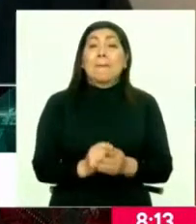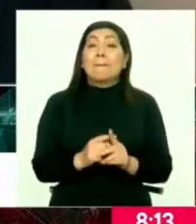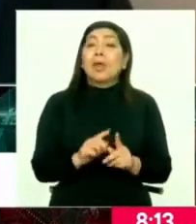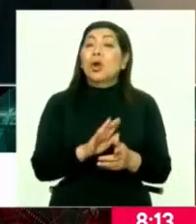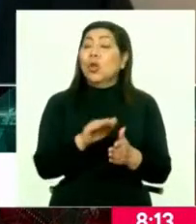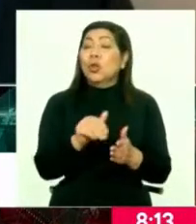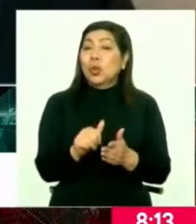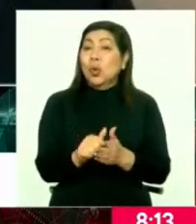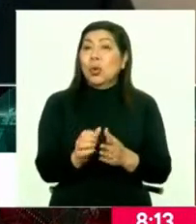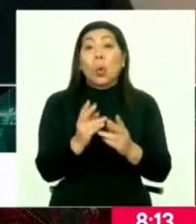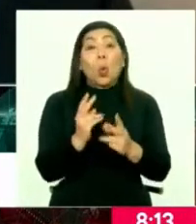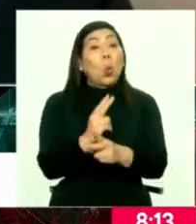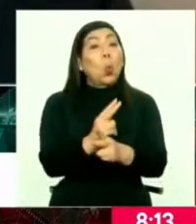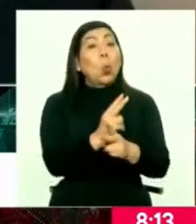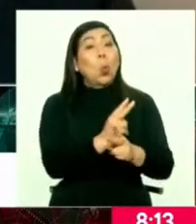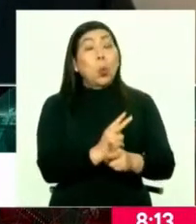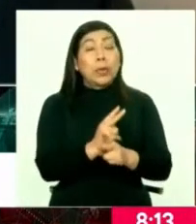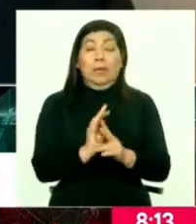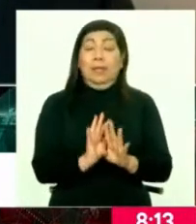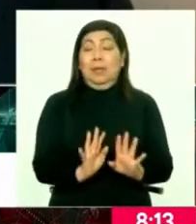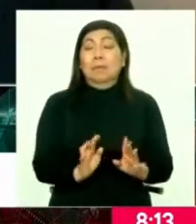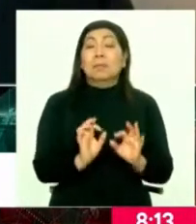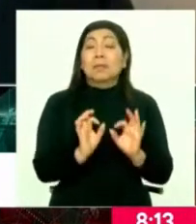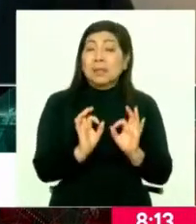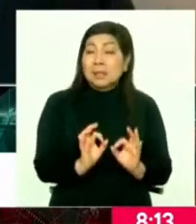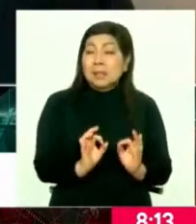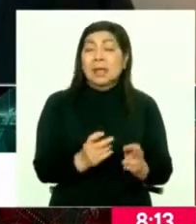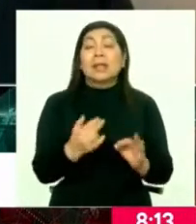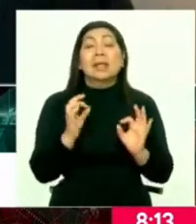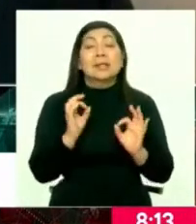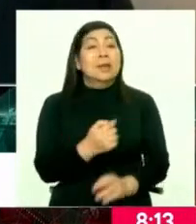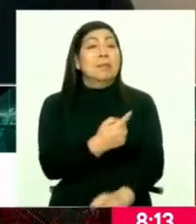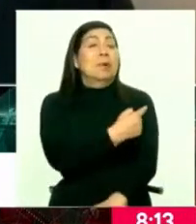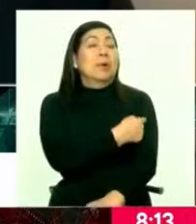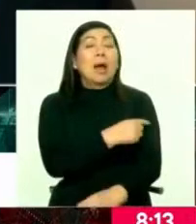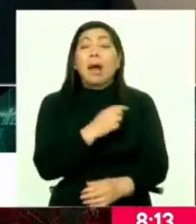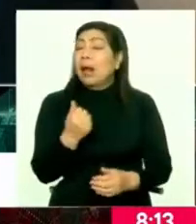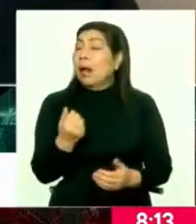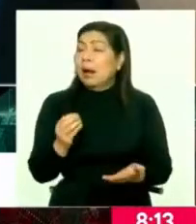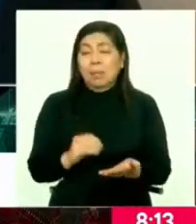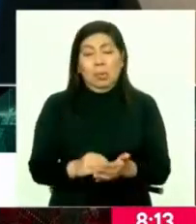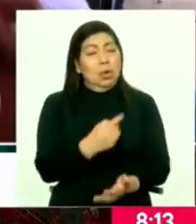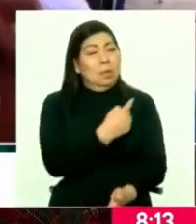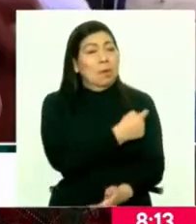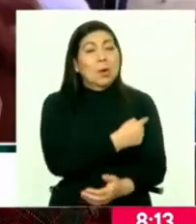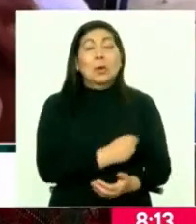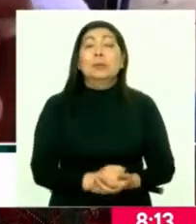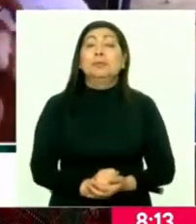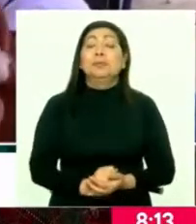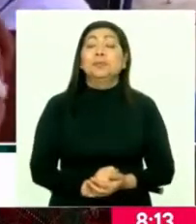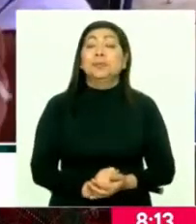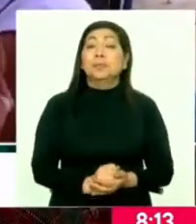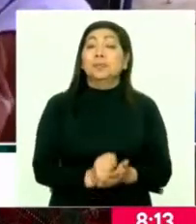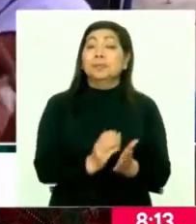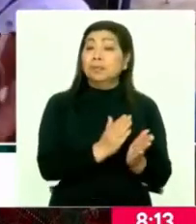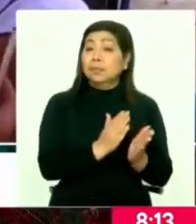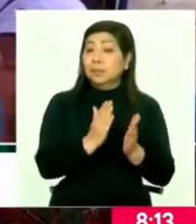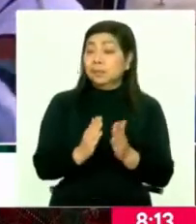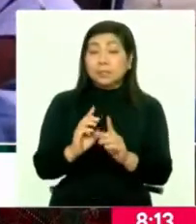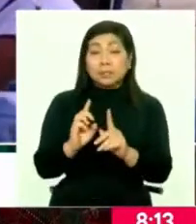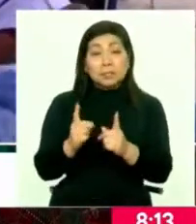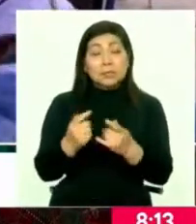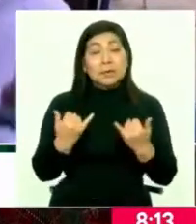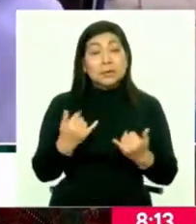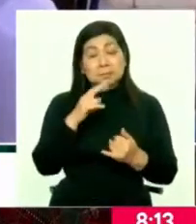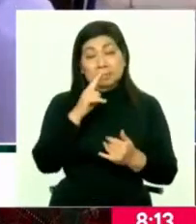pero hay que tomar todas las medidas de precaución y ciertamente vacunarse lo más pronto posible. Bien, una de las medidas que se han tomado también